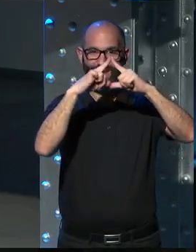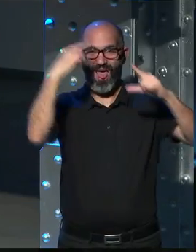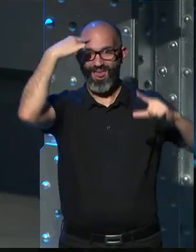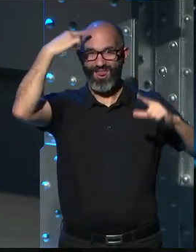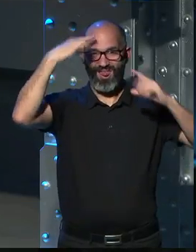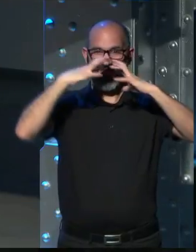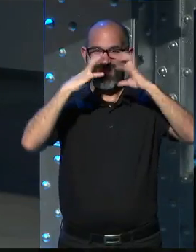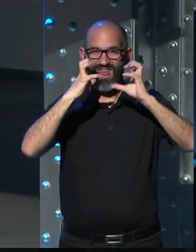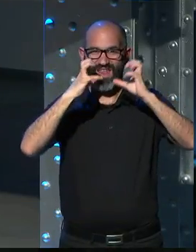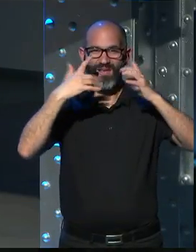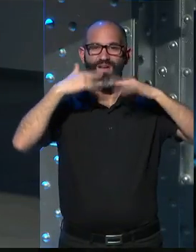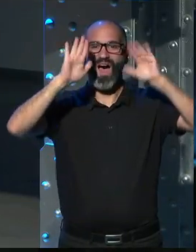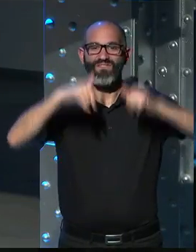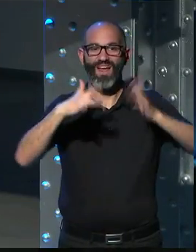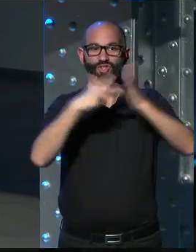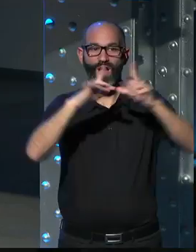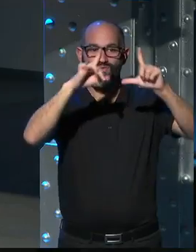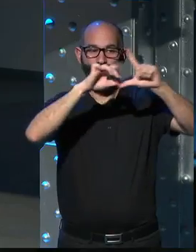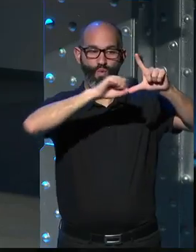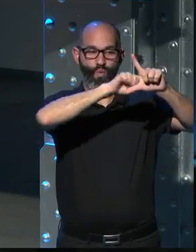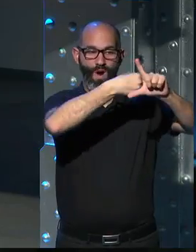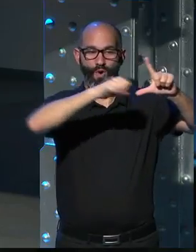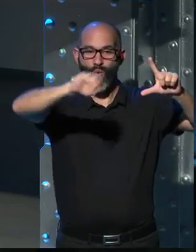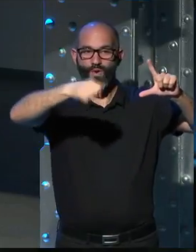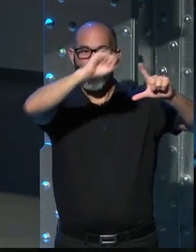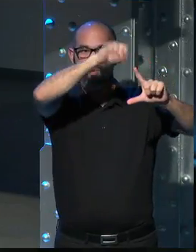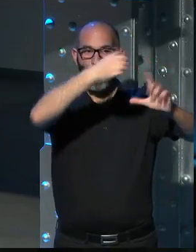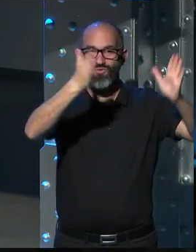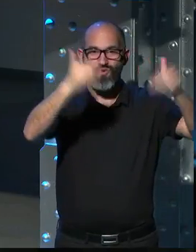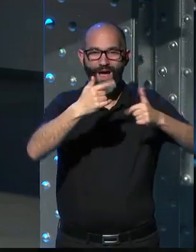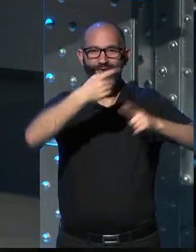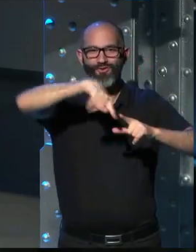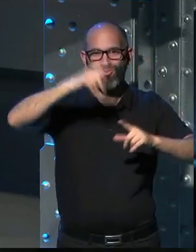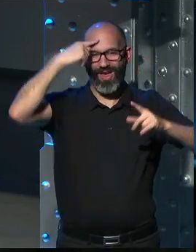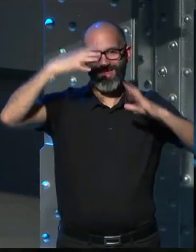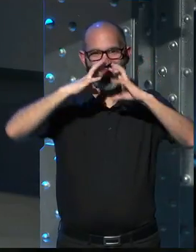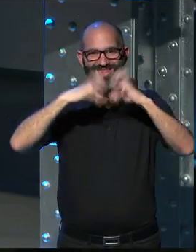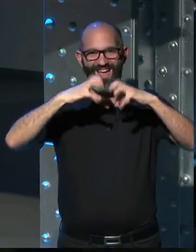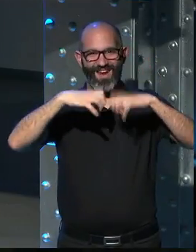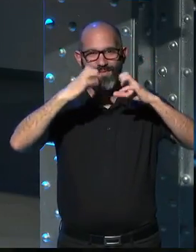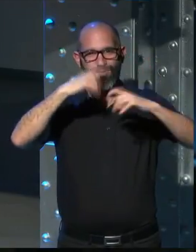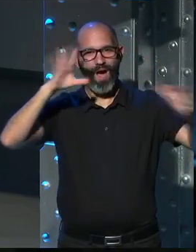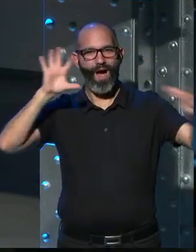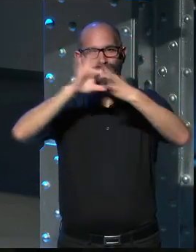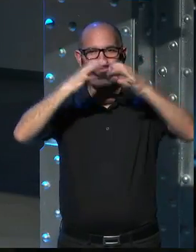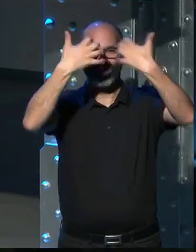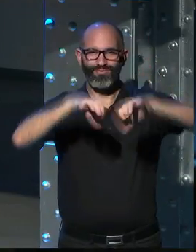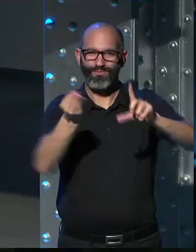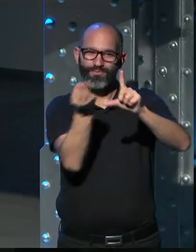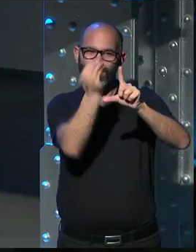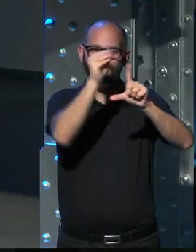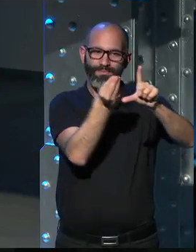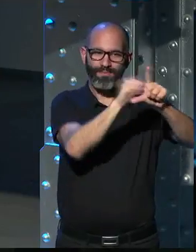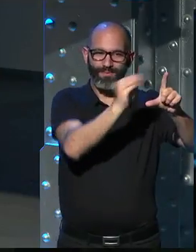está rellenando los huecos entre los vértices del triángulo y completando el triángulo. Pero si ahora de nuevo variamos el